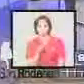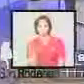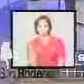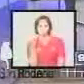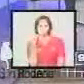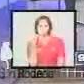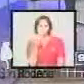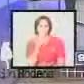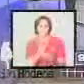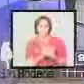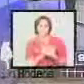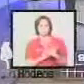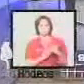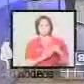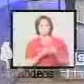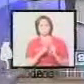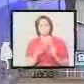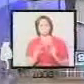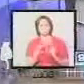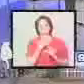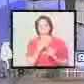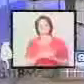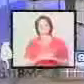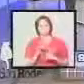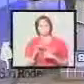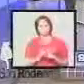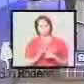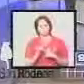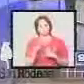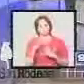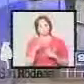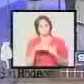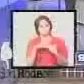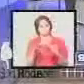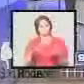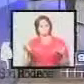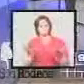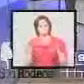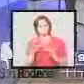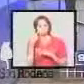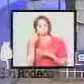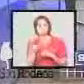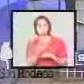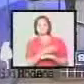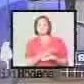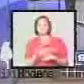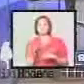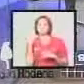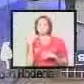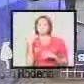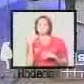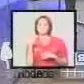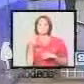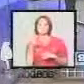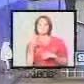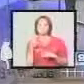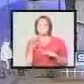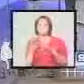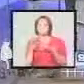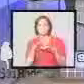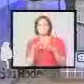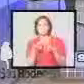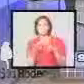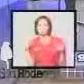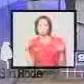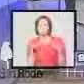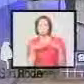mío. Don Luis, muchísimas gracias a ustedes, todo eso es importante. Doña María Eugenia de Punta Arenas, en torno a la ampliación de